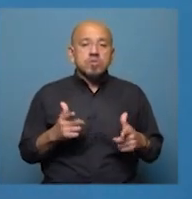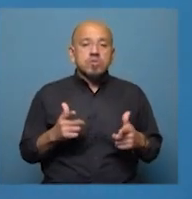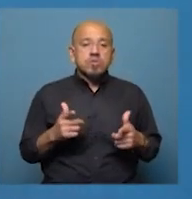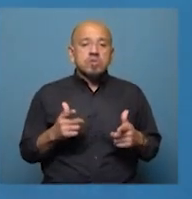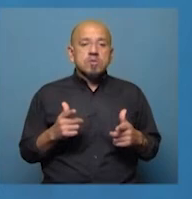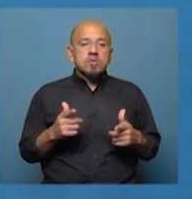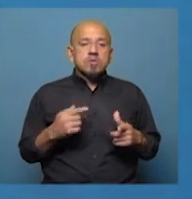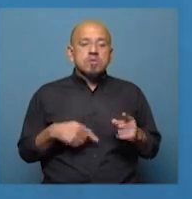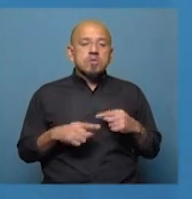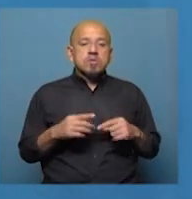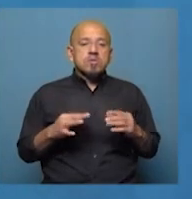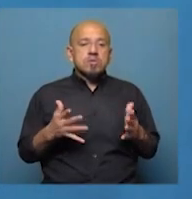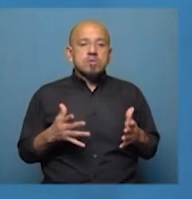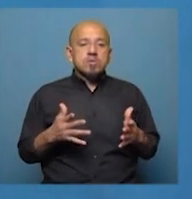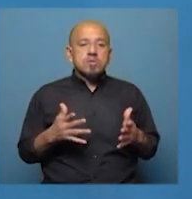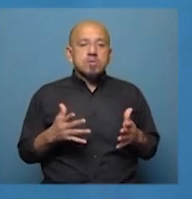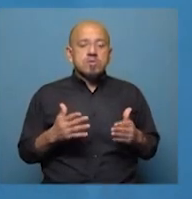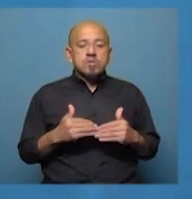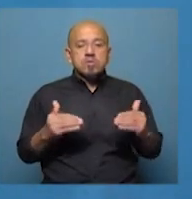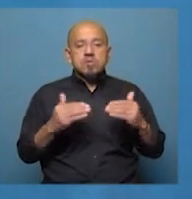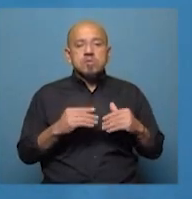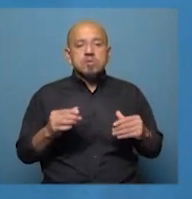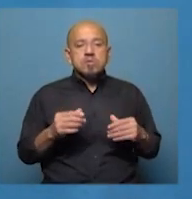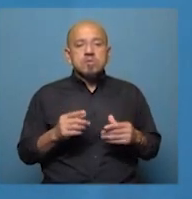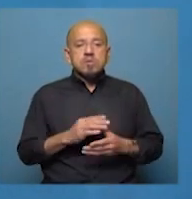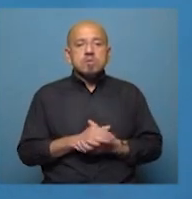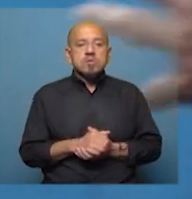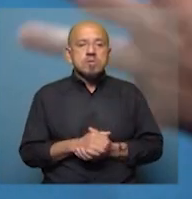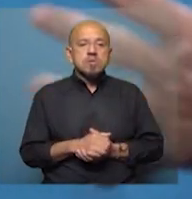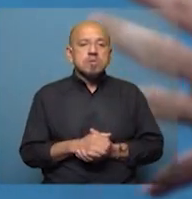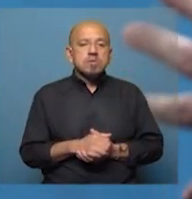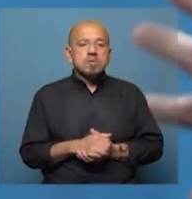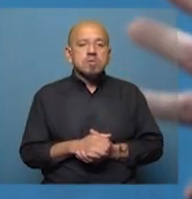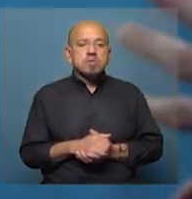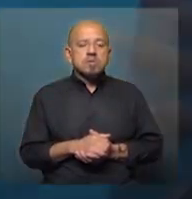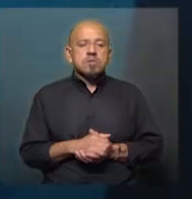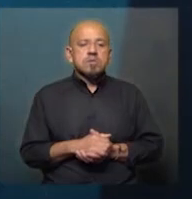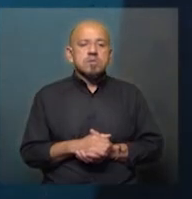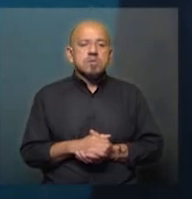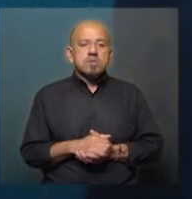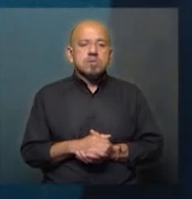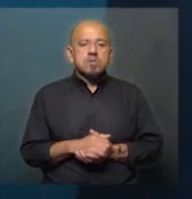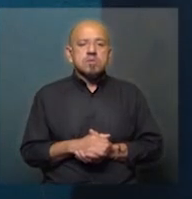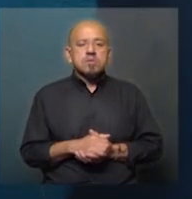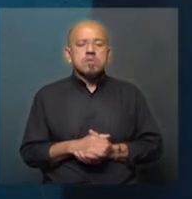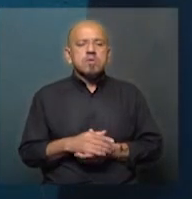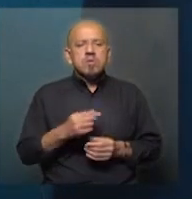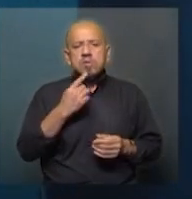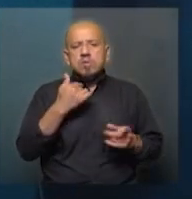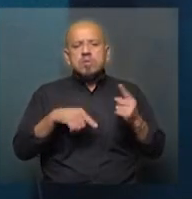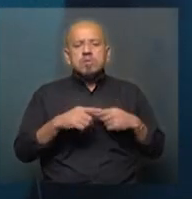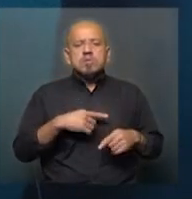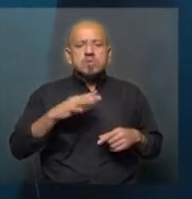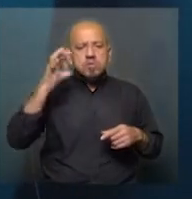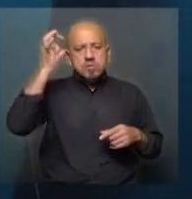este para la decisión Del ejecutivo ninguno có Tomás ese argumento que se ha escuchado mucho también en estos días hoy por ejemplo la senadora